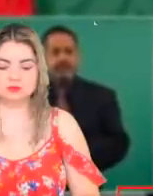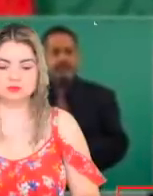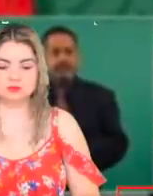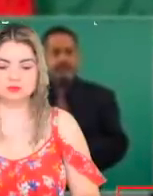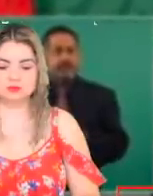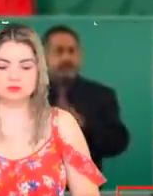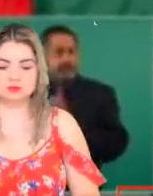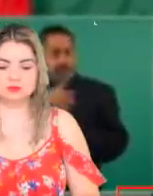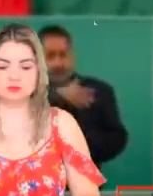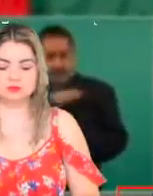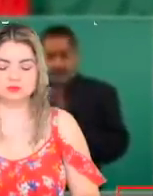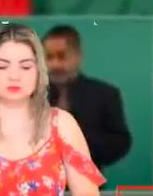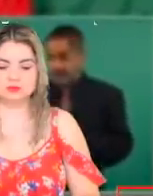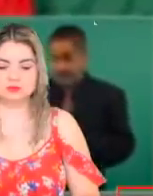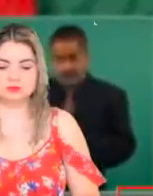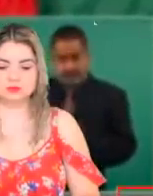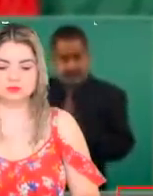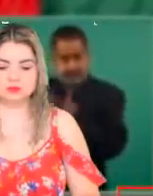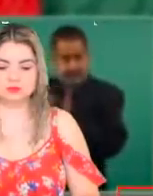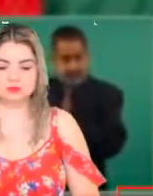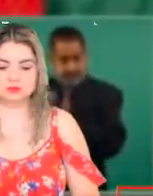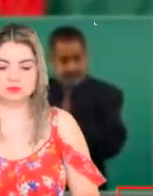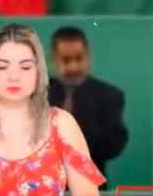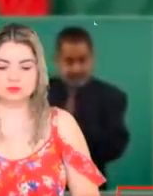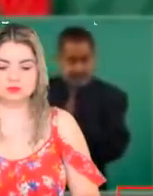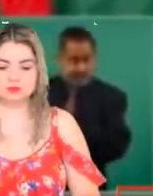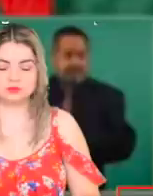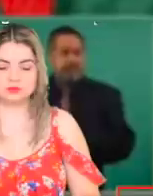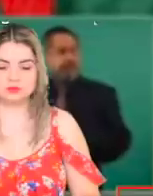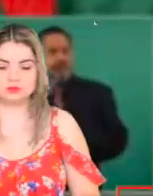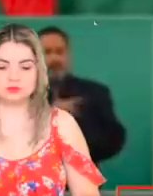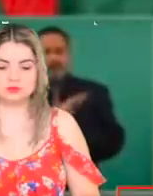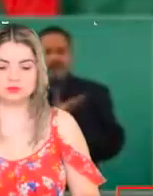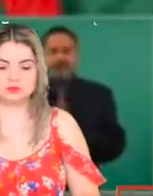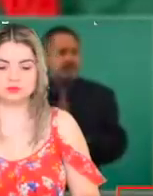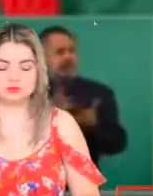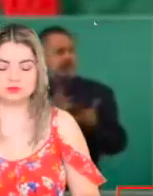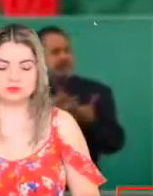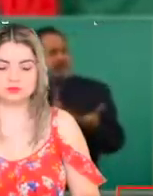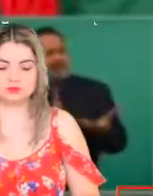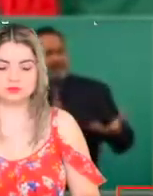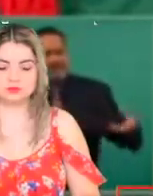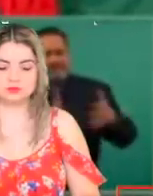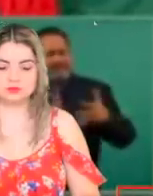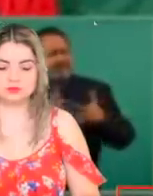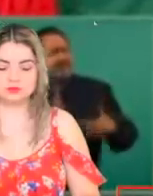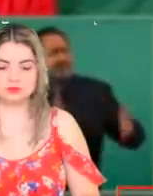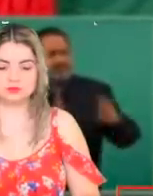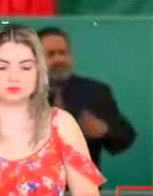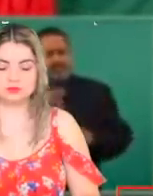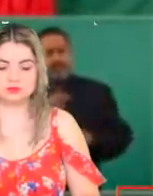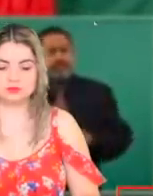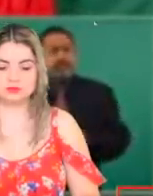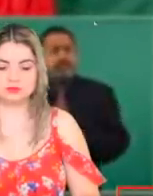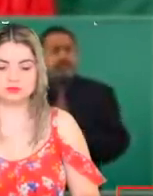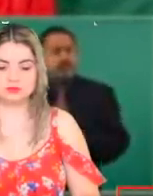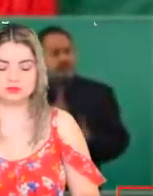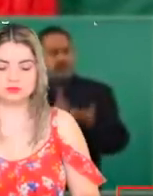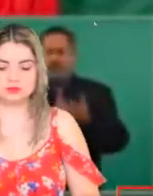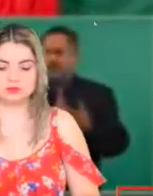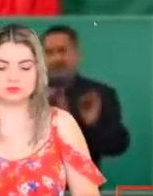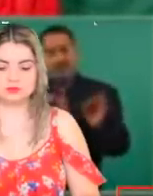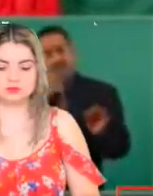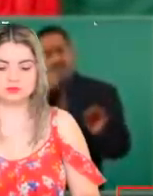el general Sandoval nació en Ensenada, un municipio que tenía ese gran